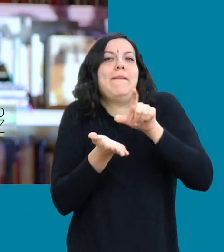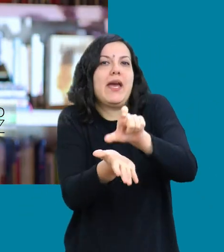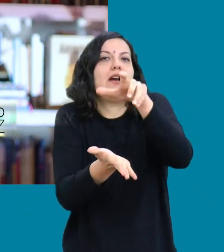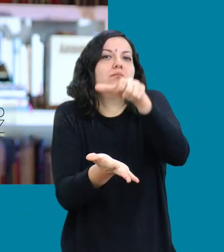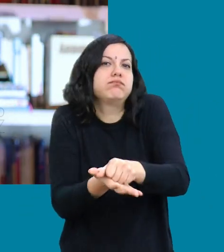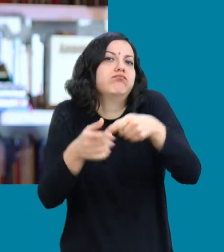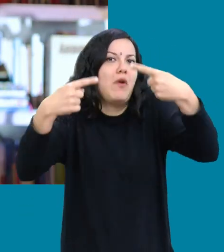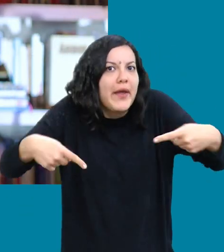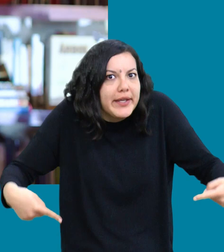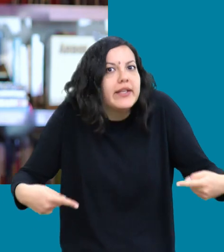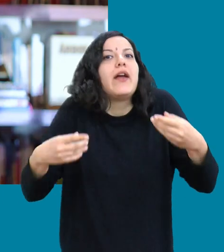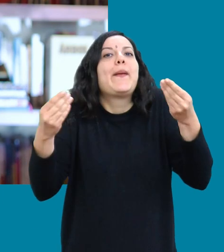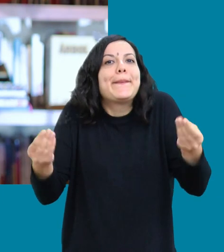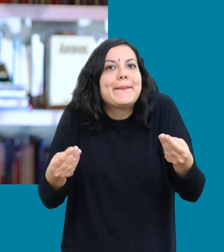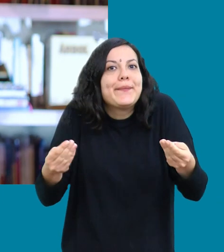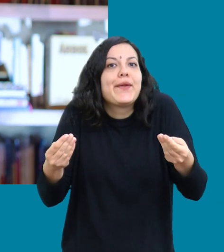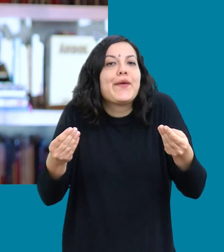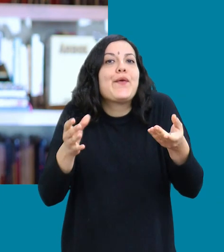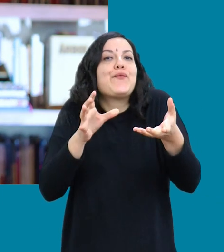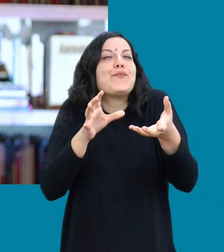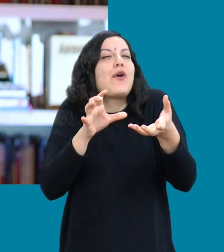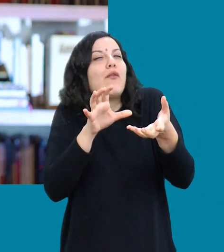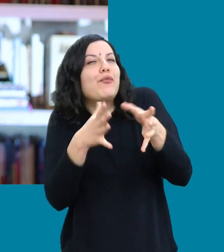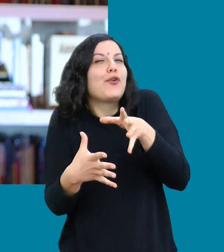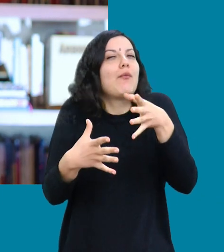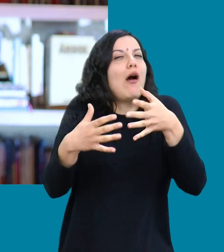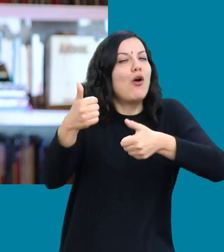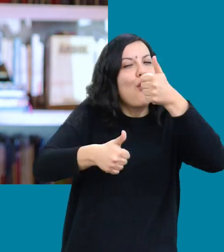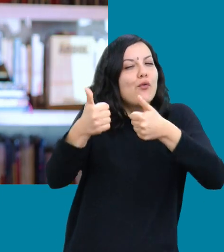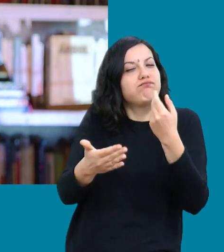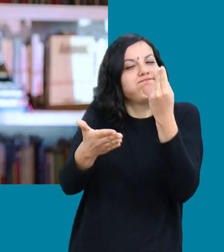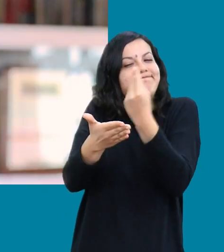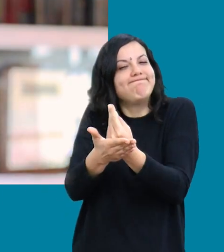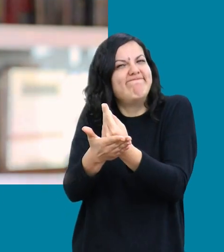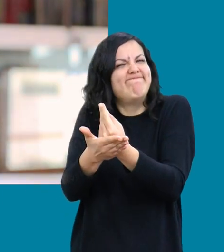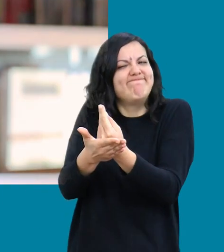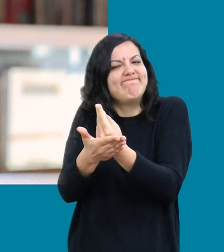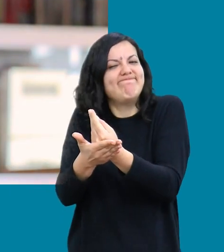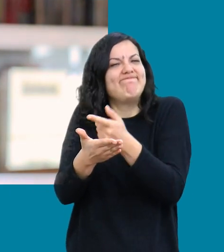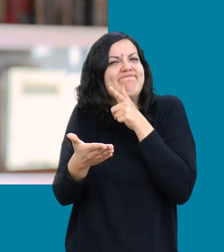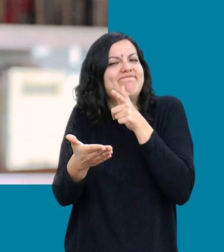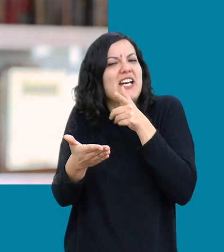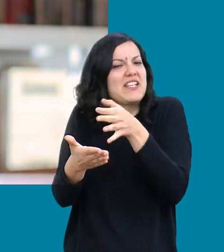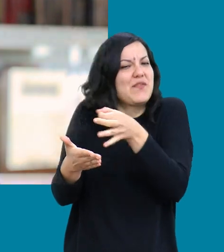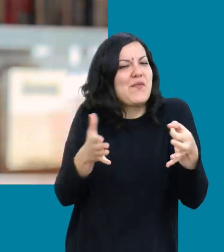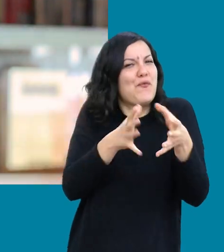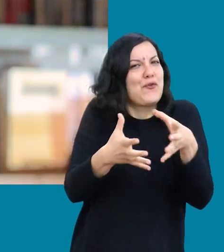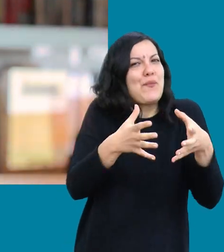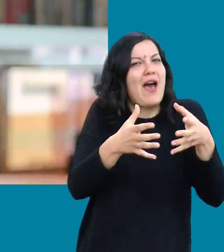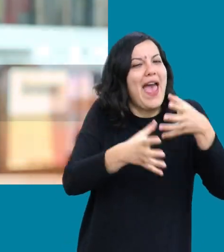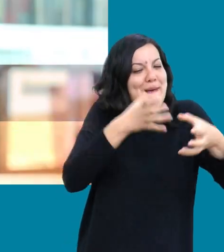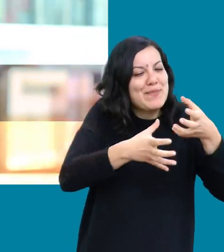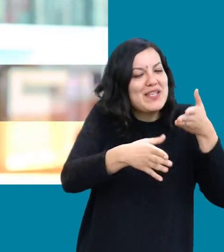etcétera, que lleva a la lógica de un modelo de concurso que se parece demasiado al modo en que se entra en